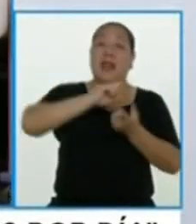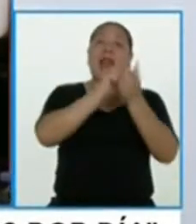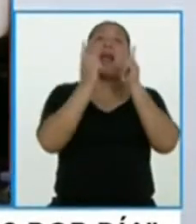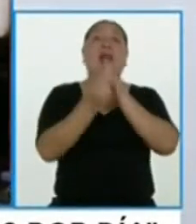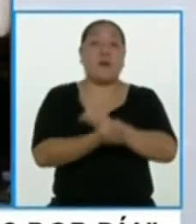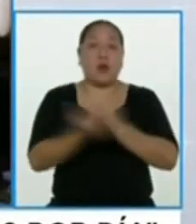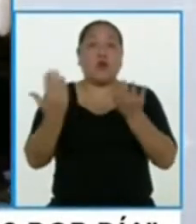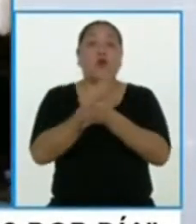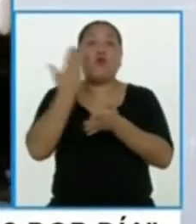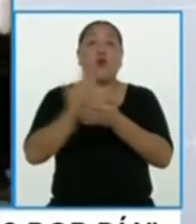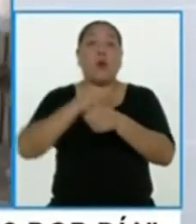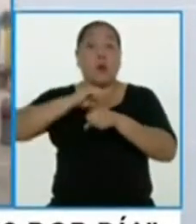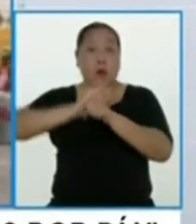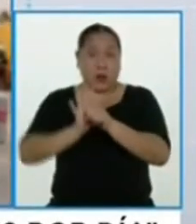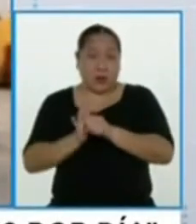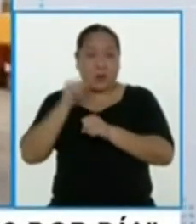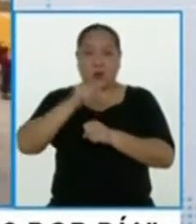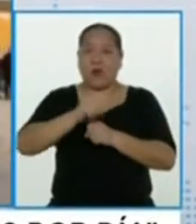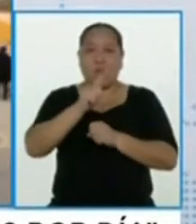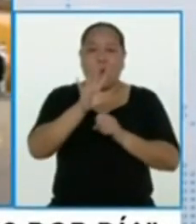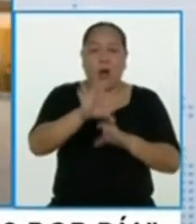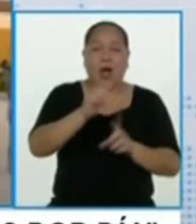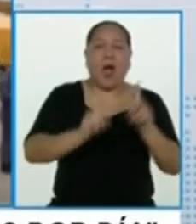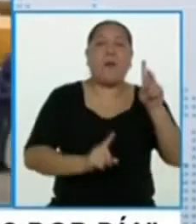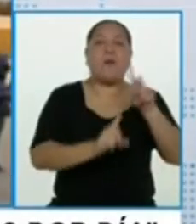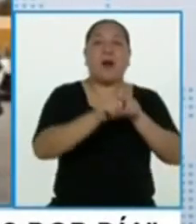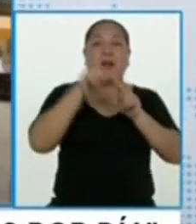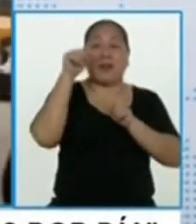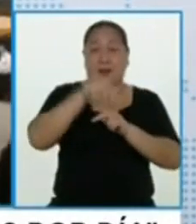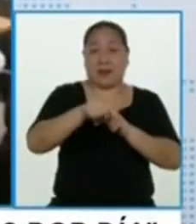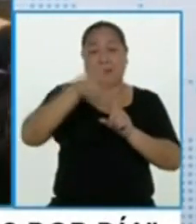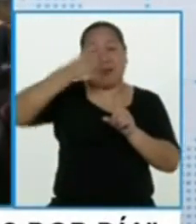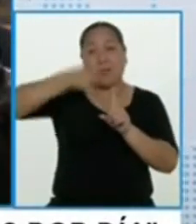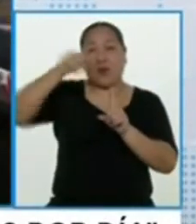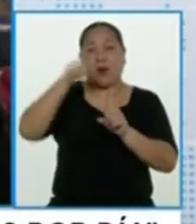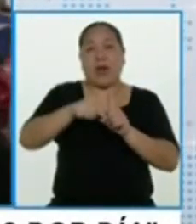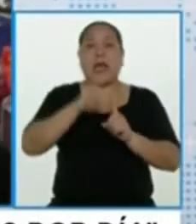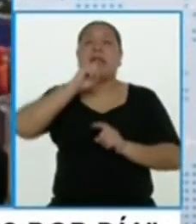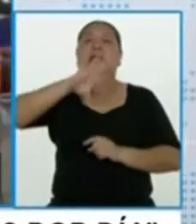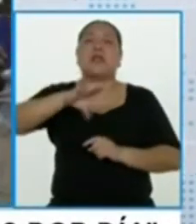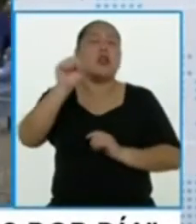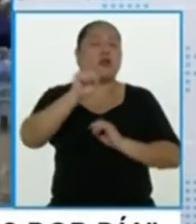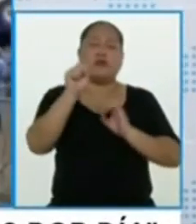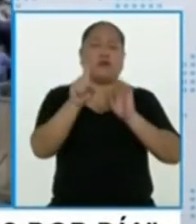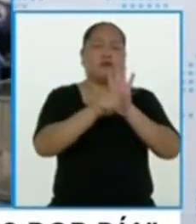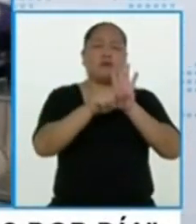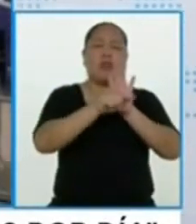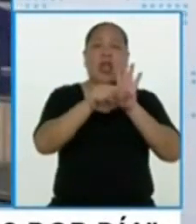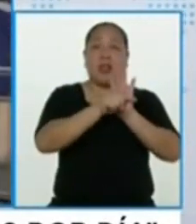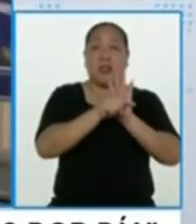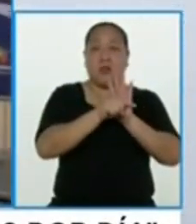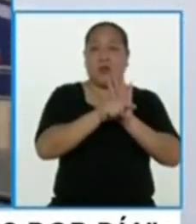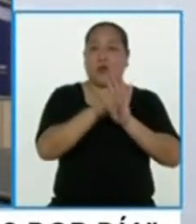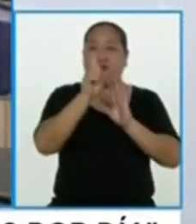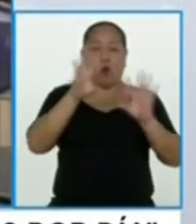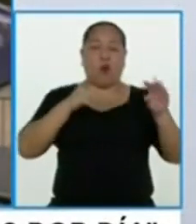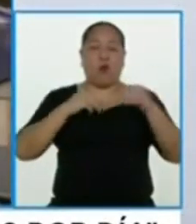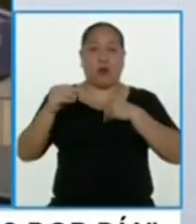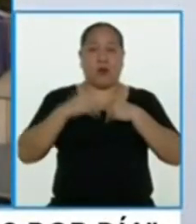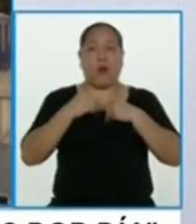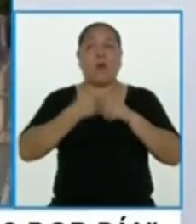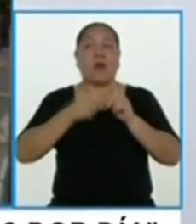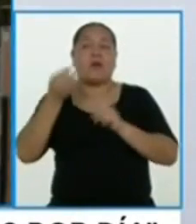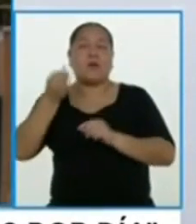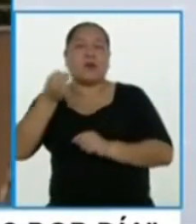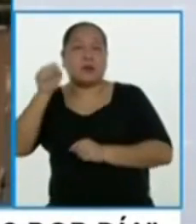por esta mutación. Exacto. Entonces, ahora estamos un poco más ciegos, ¿no? Por eso es que es importantísimo tomar los indicadores como lo que son, con